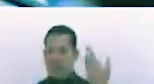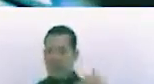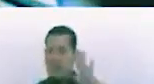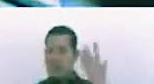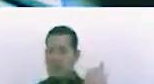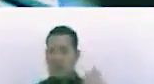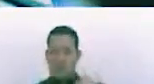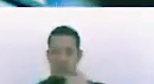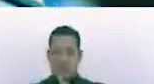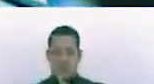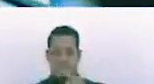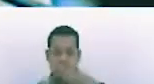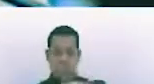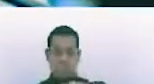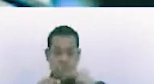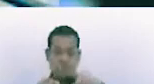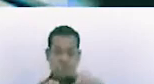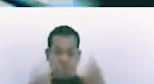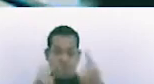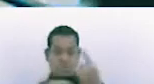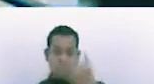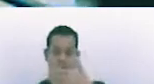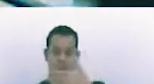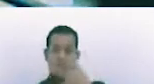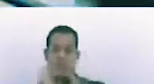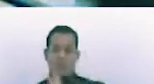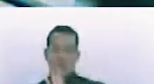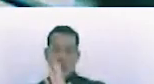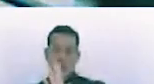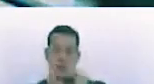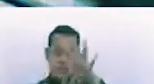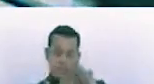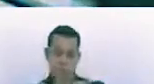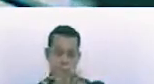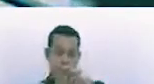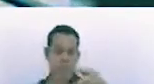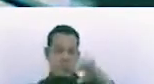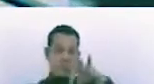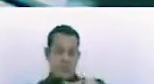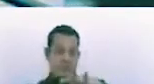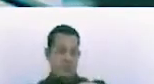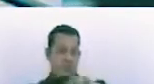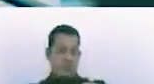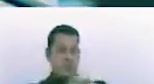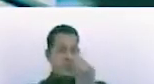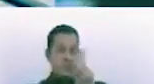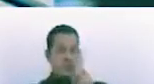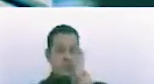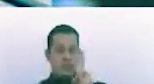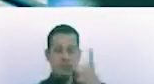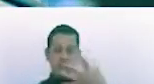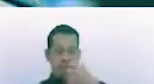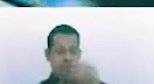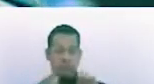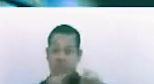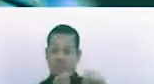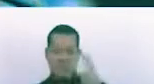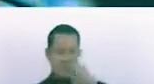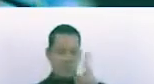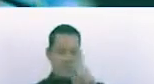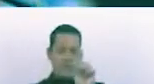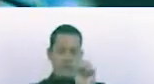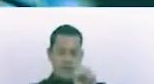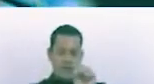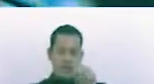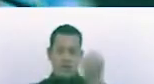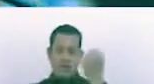los miembros de la oposición, sino de demostrar que el calendario electoral no se está tocando. Y eso es el